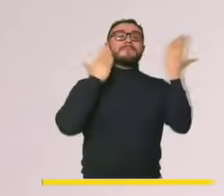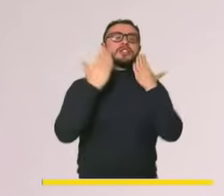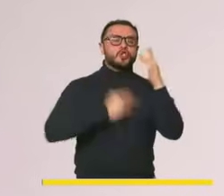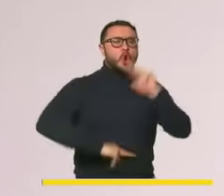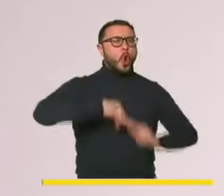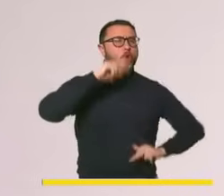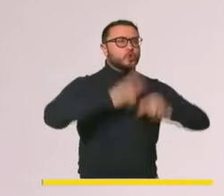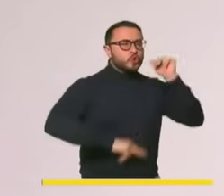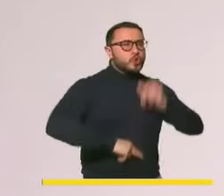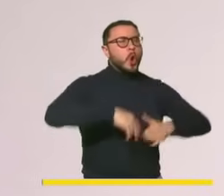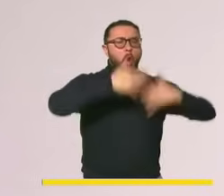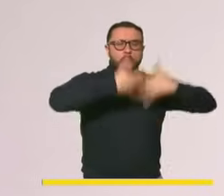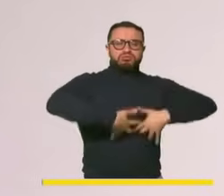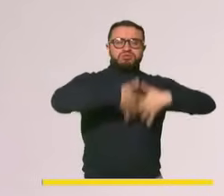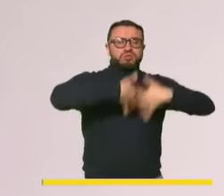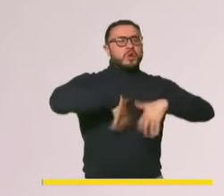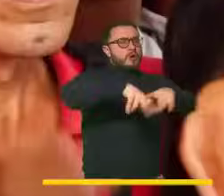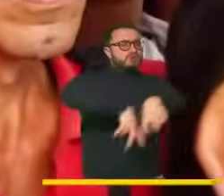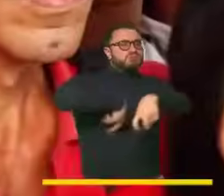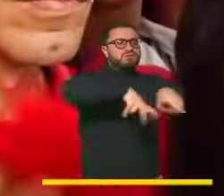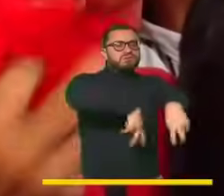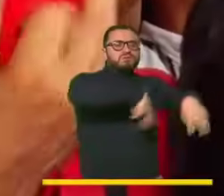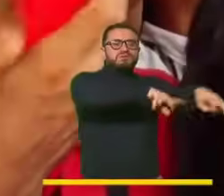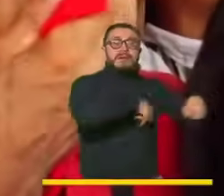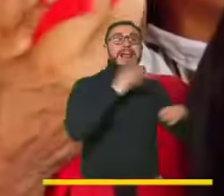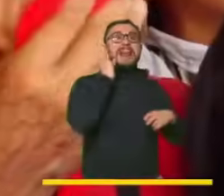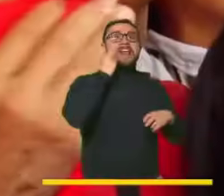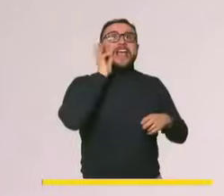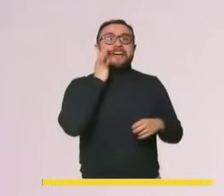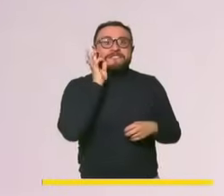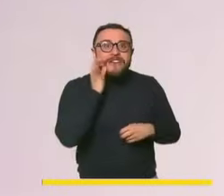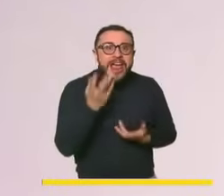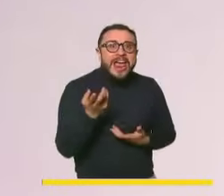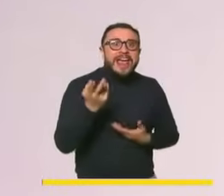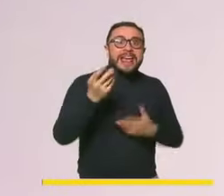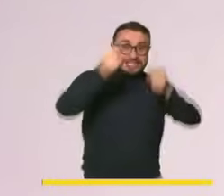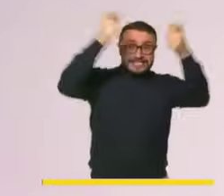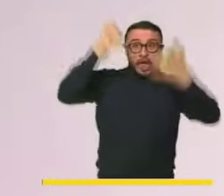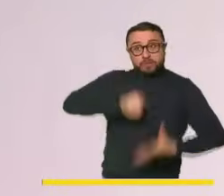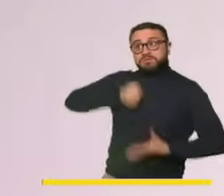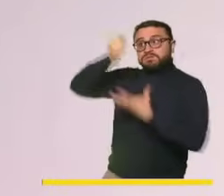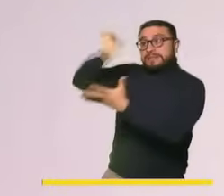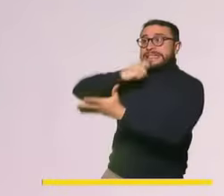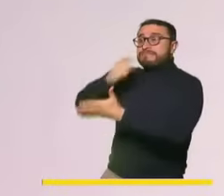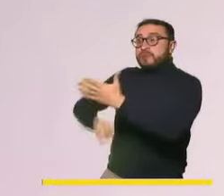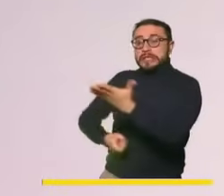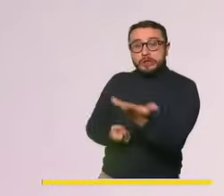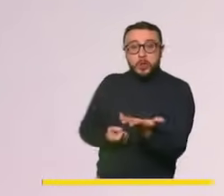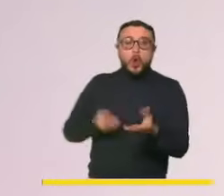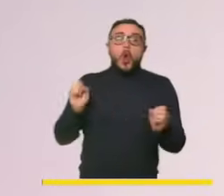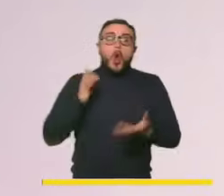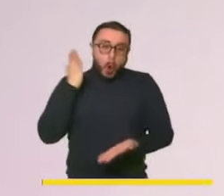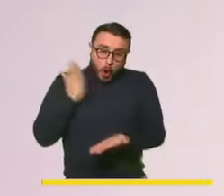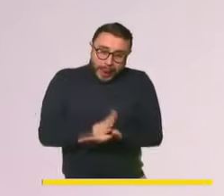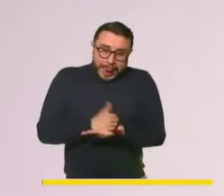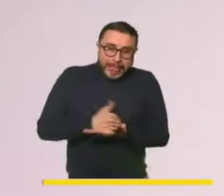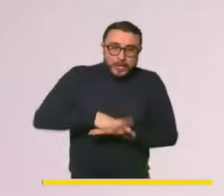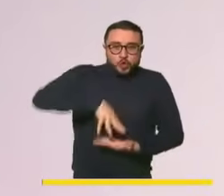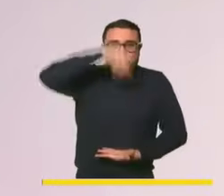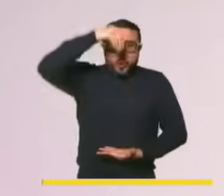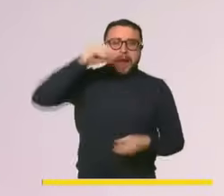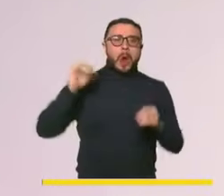y cultivó el café con que nos sostuvimos, la yuca, el